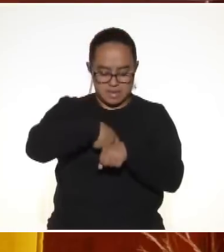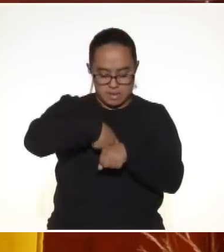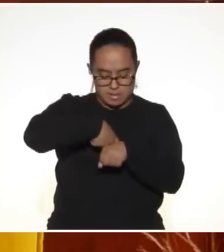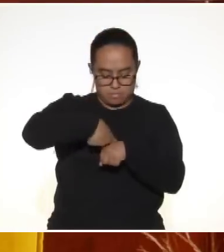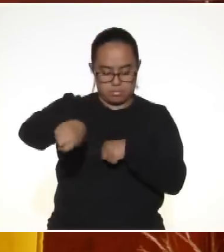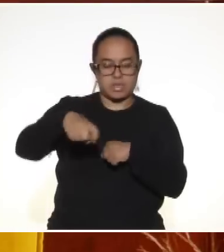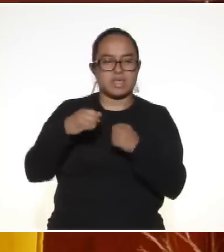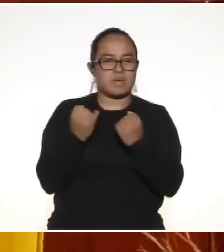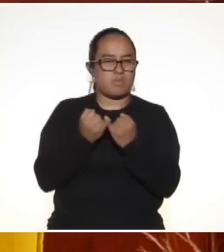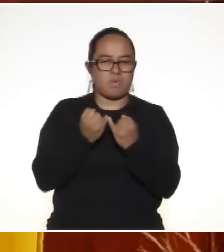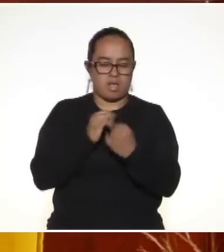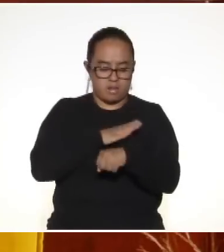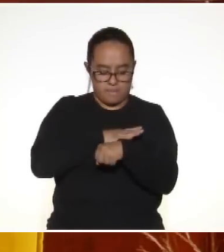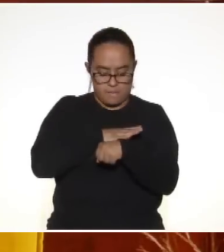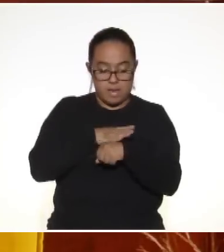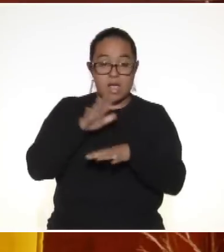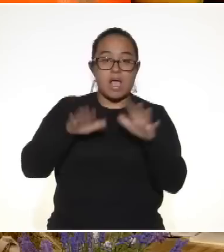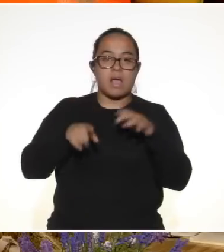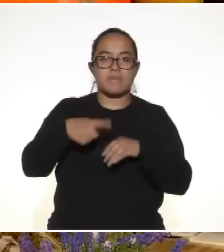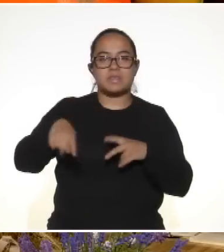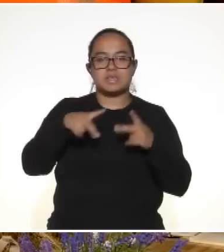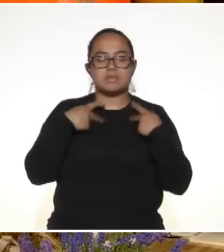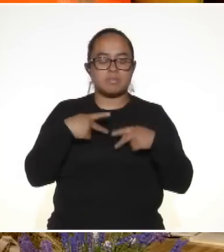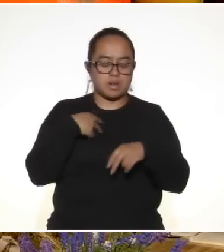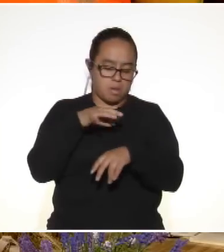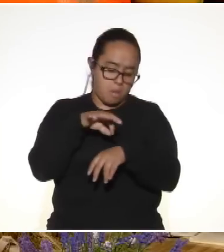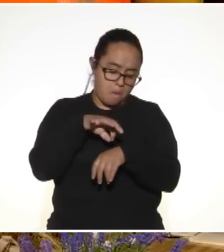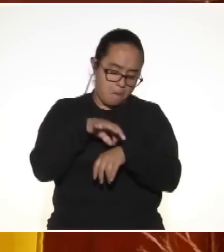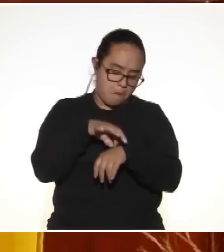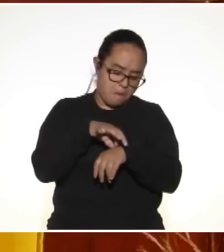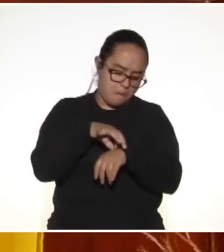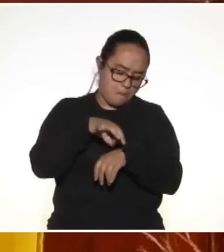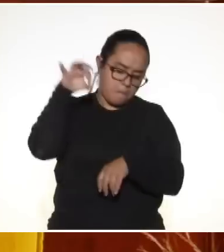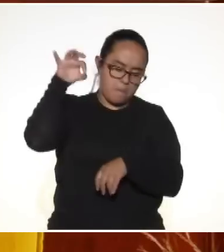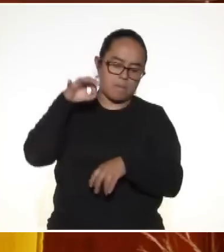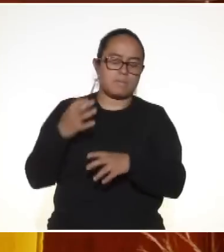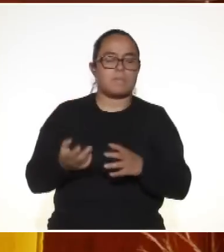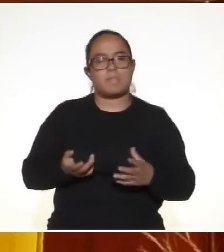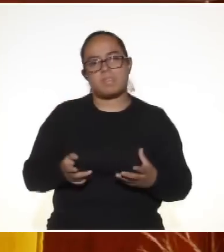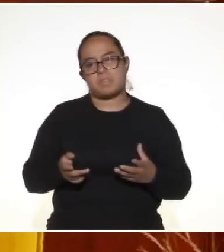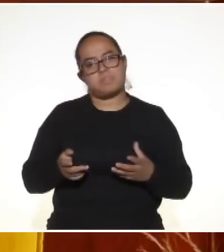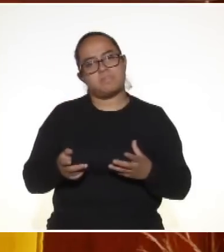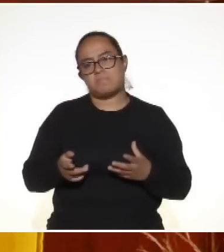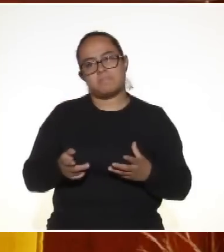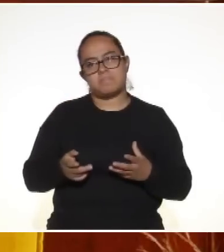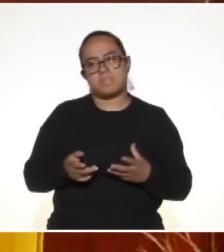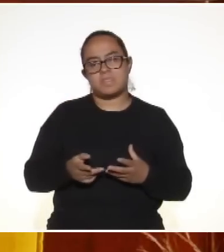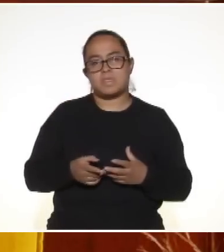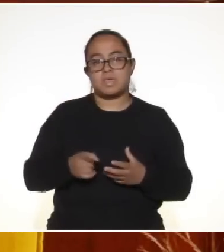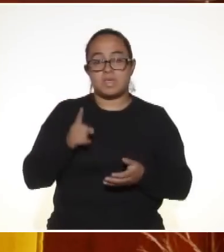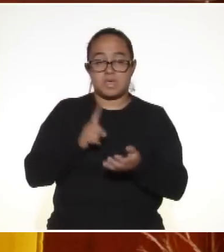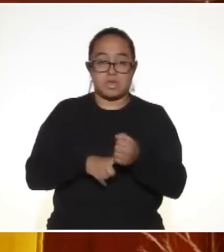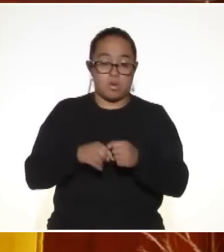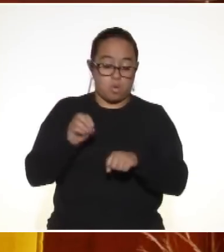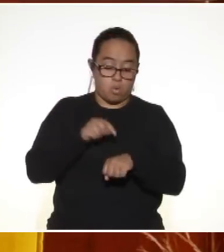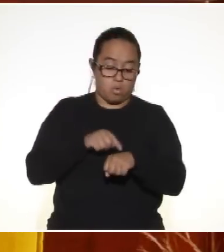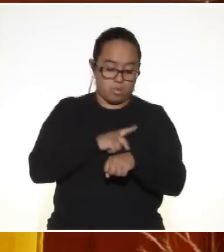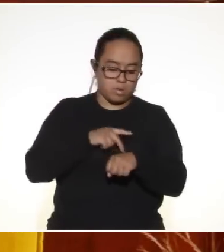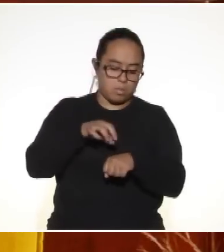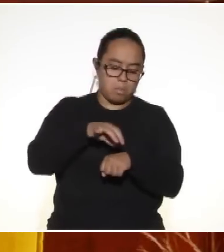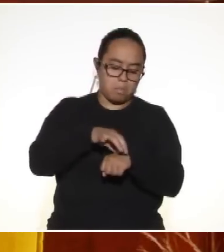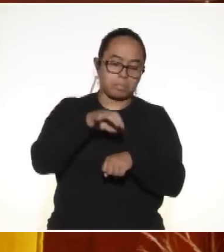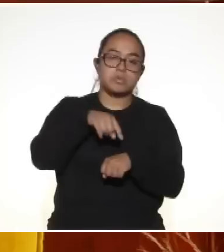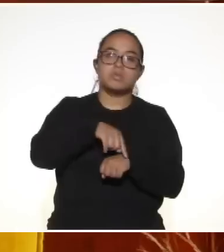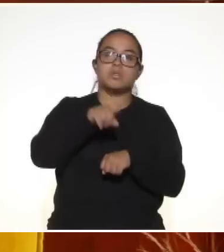muy común el quererlo quitar con las pinzas de las navajas o de las cejas, y lo que no le había inyectado lo termina de